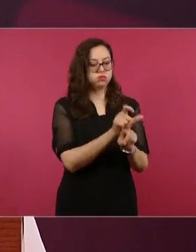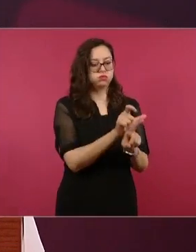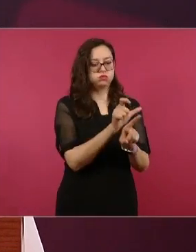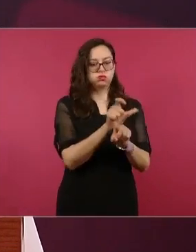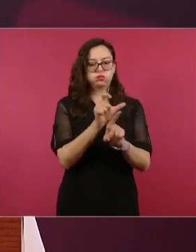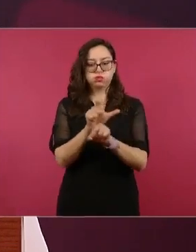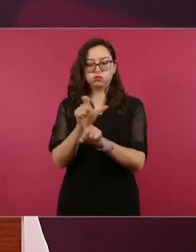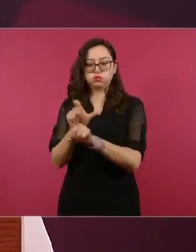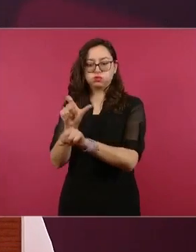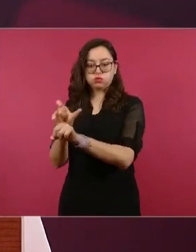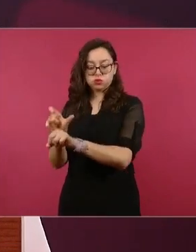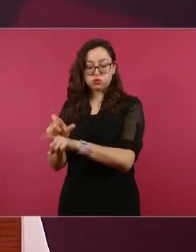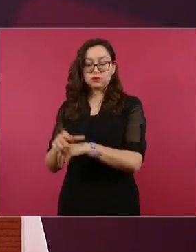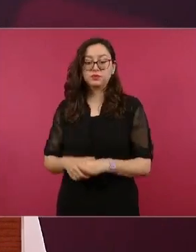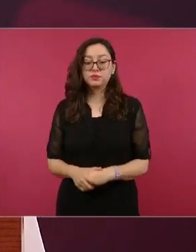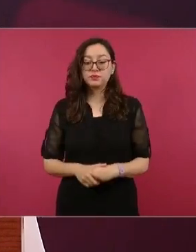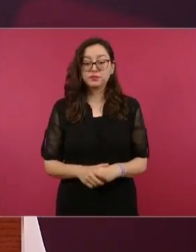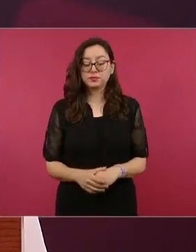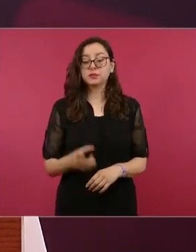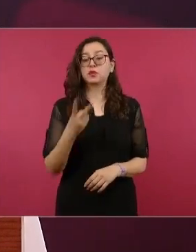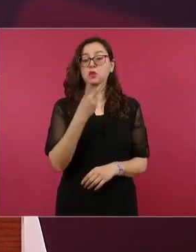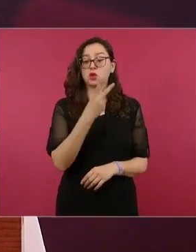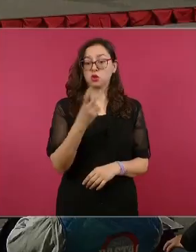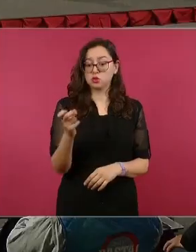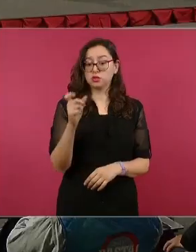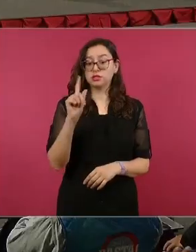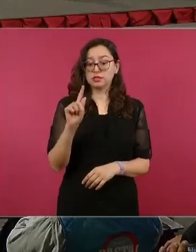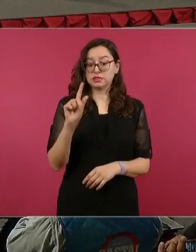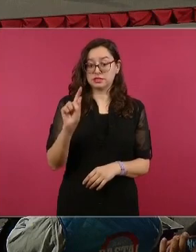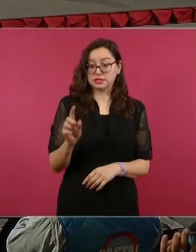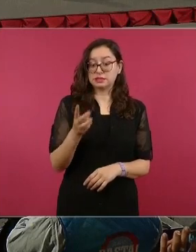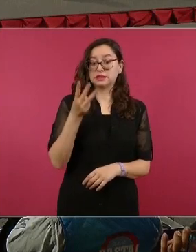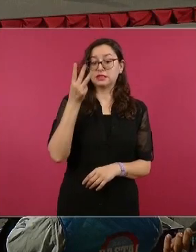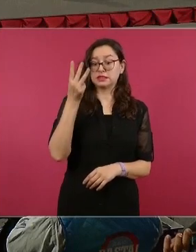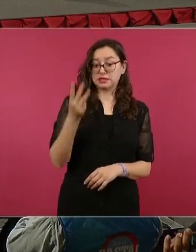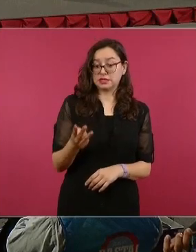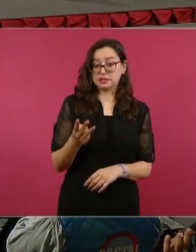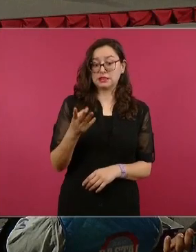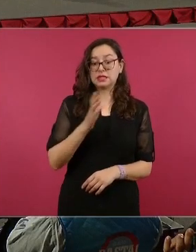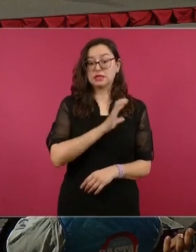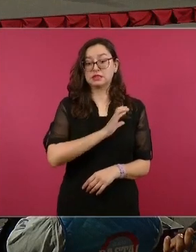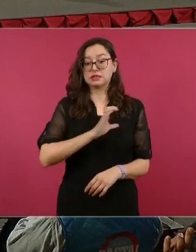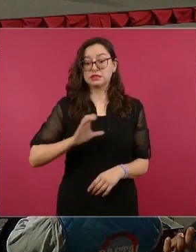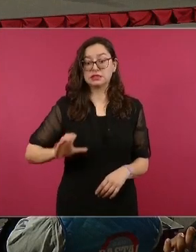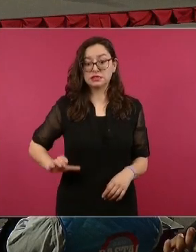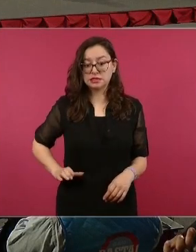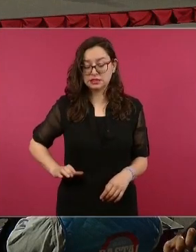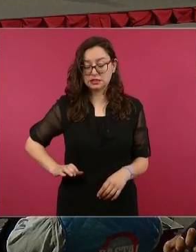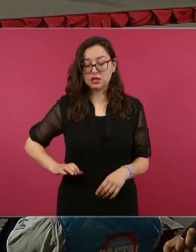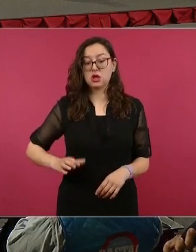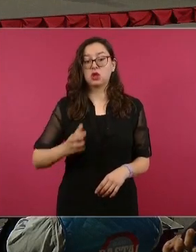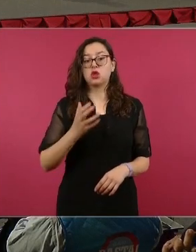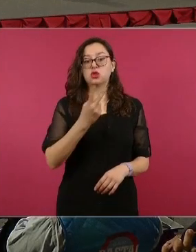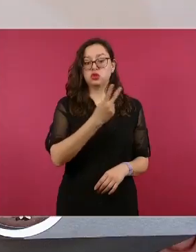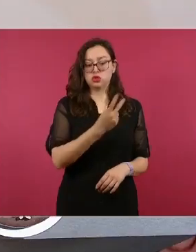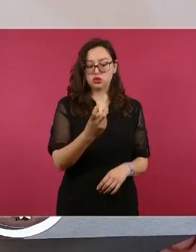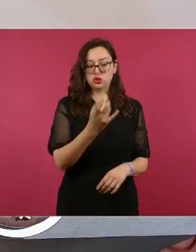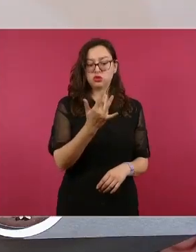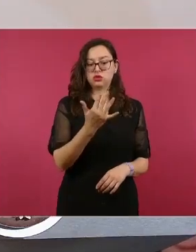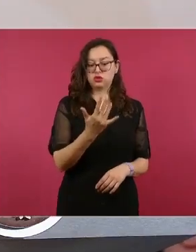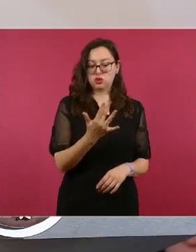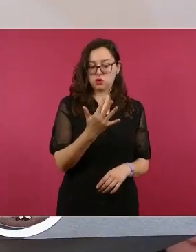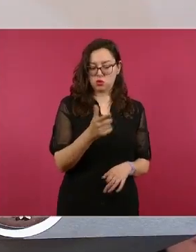solicitudes. De estas 273, en 250 se brindó la seguridad